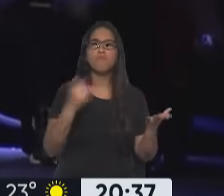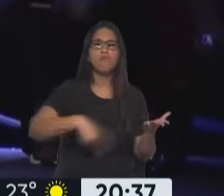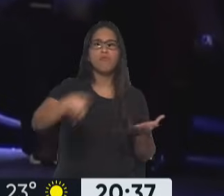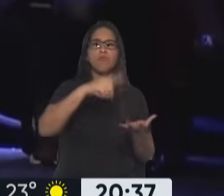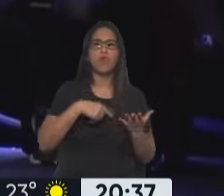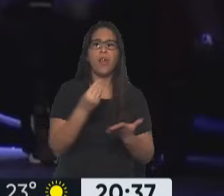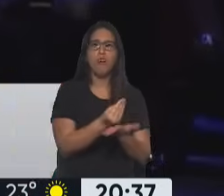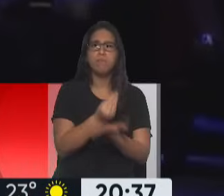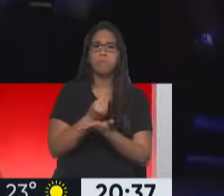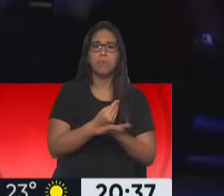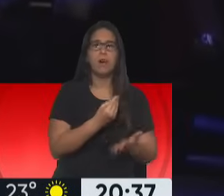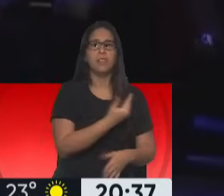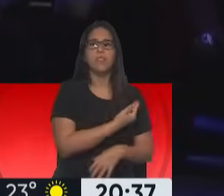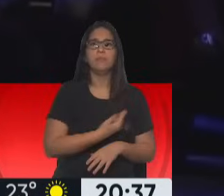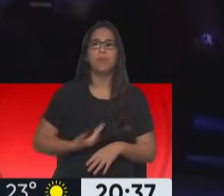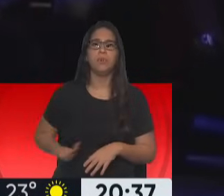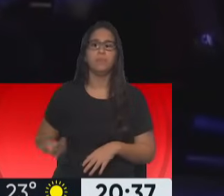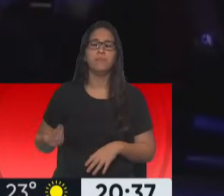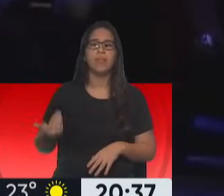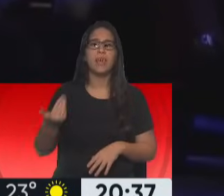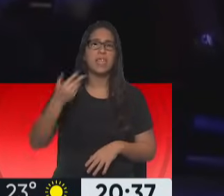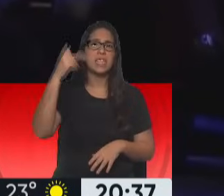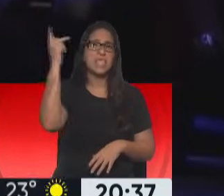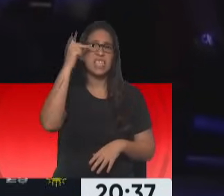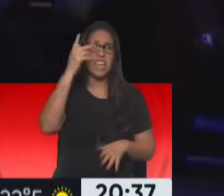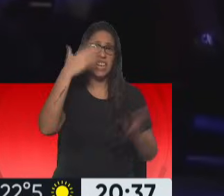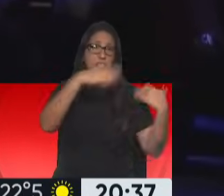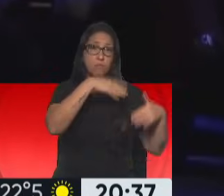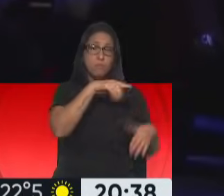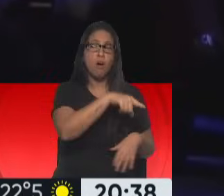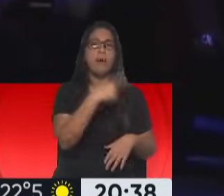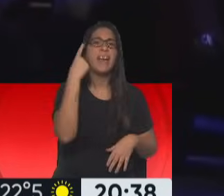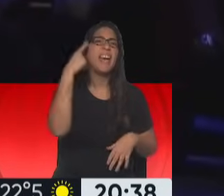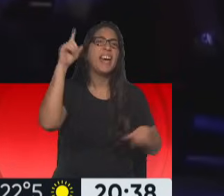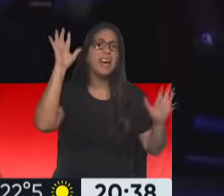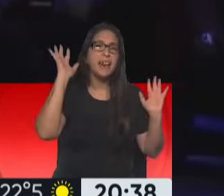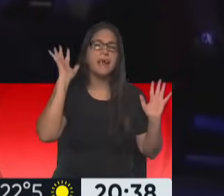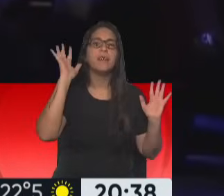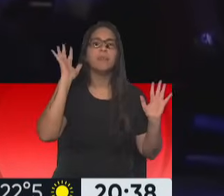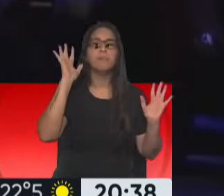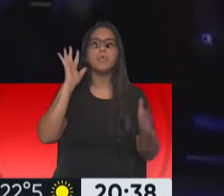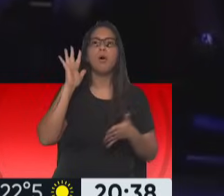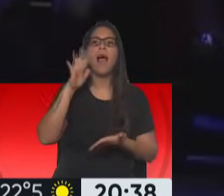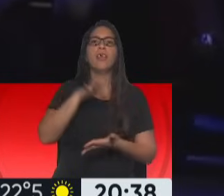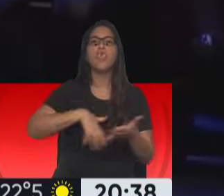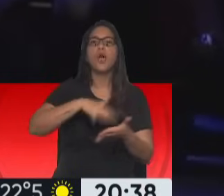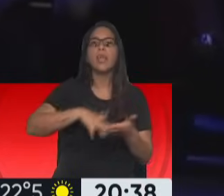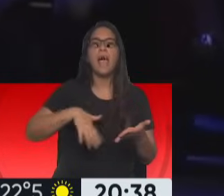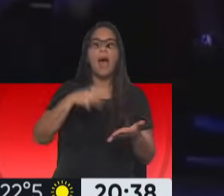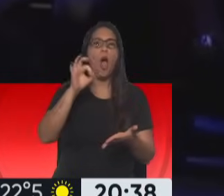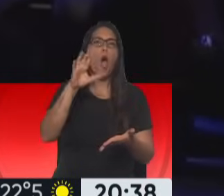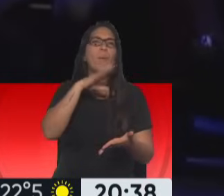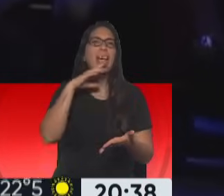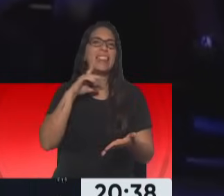kirchnerismo, que creen que en lo que se denomina la teoría objetiva del valor, donde